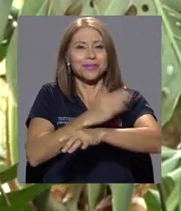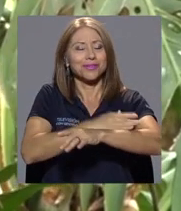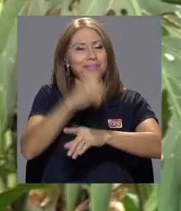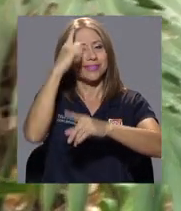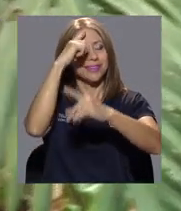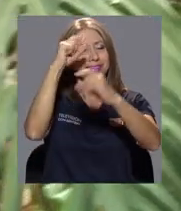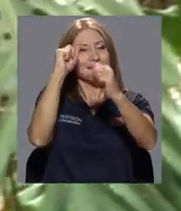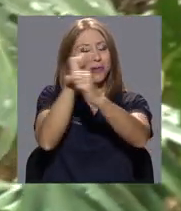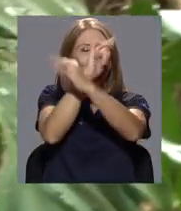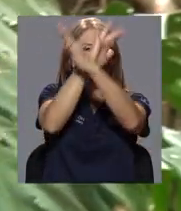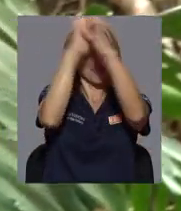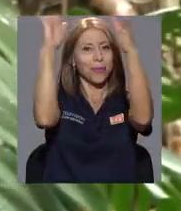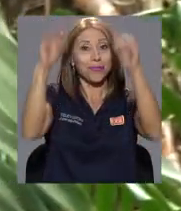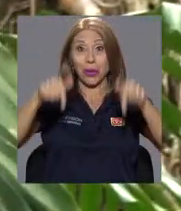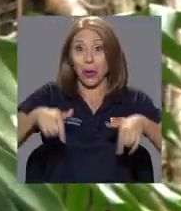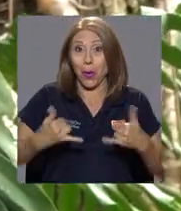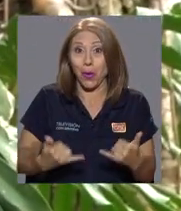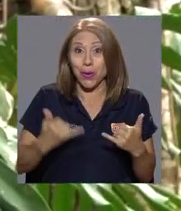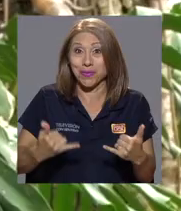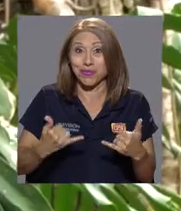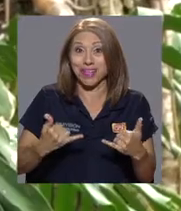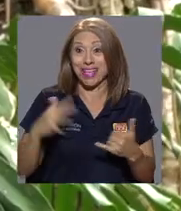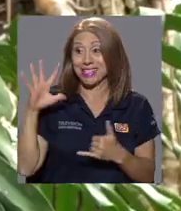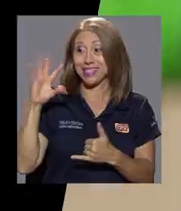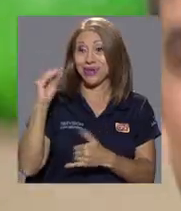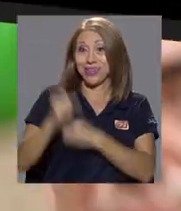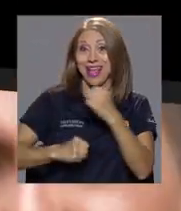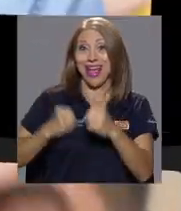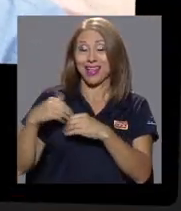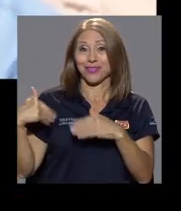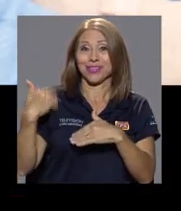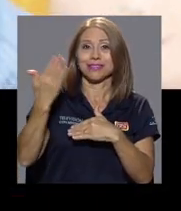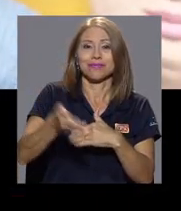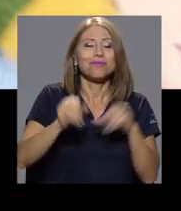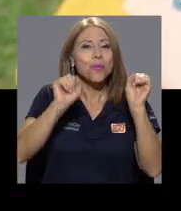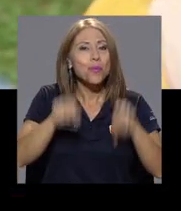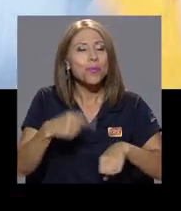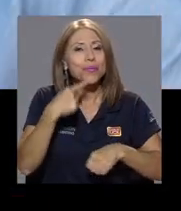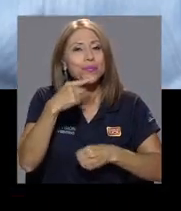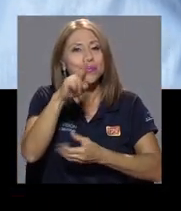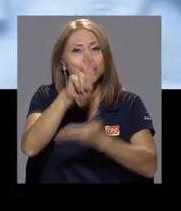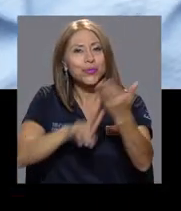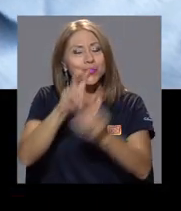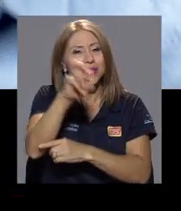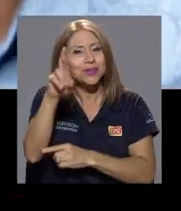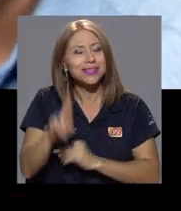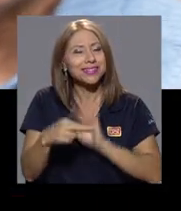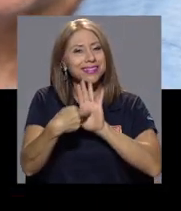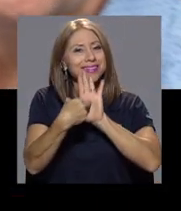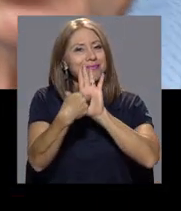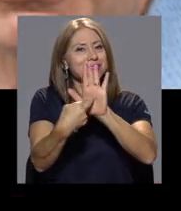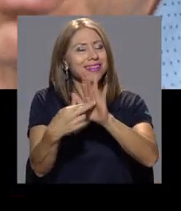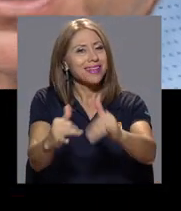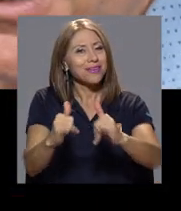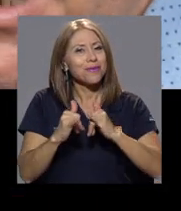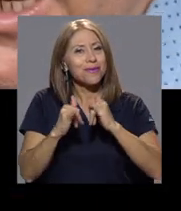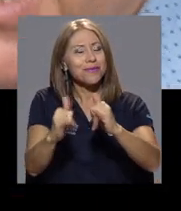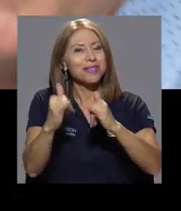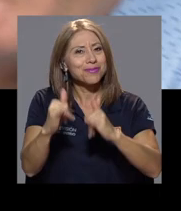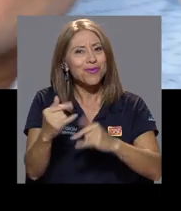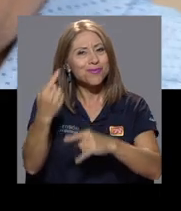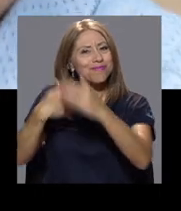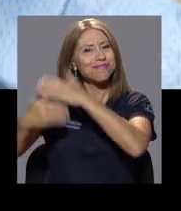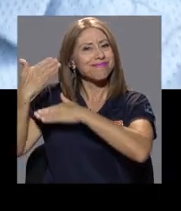Hoy, casi 50 años después de ello, podemos decir que la Universidad de Costa Rica representa lo mismo para